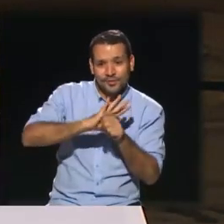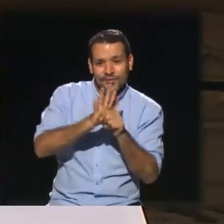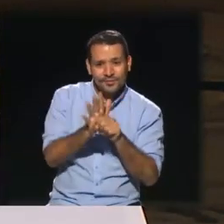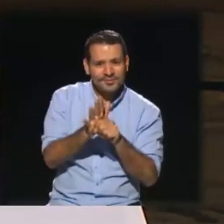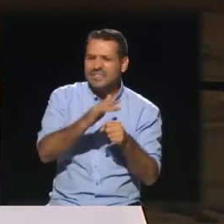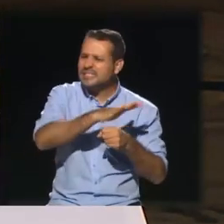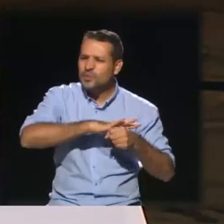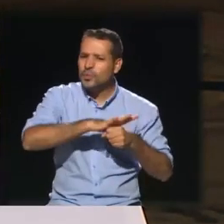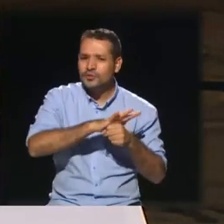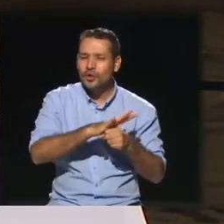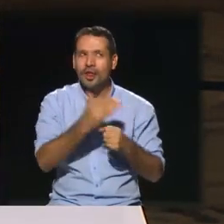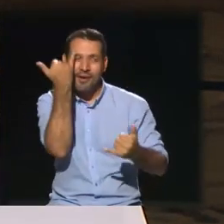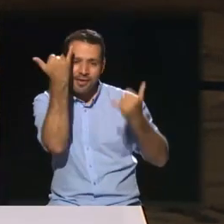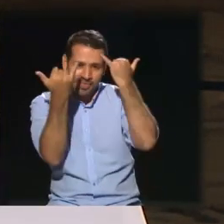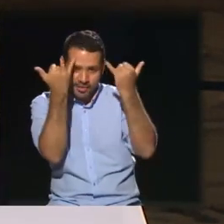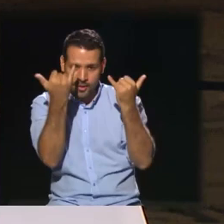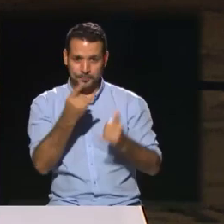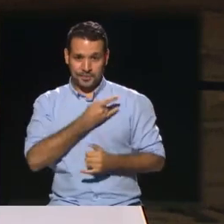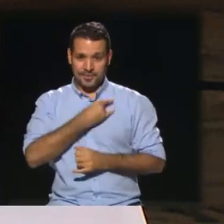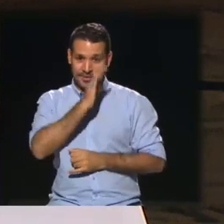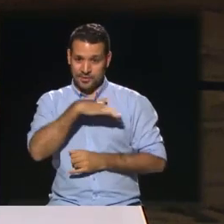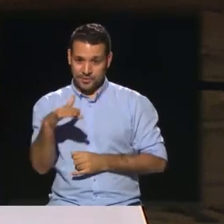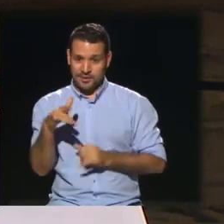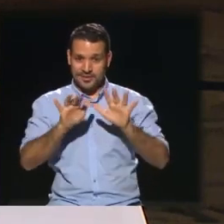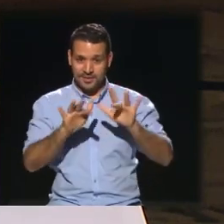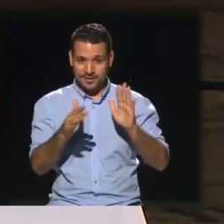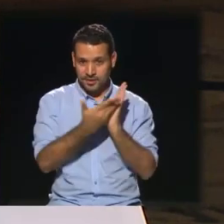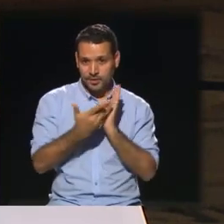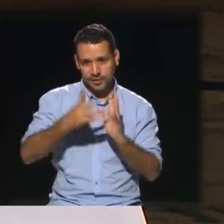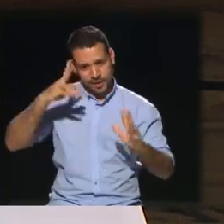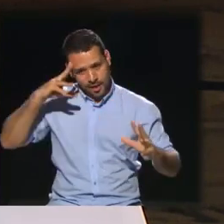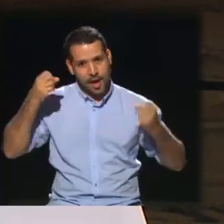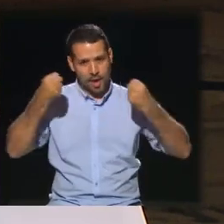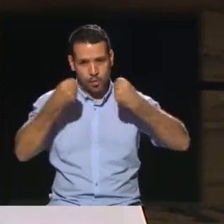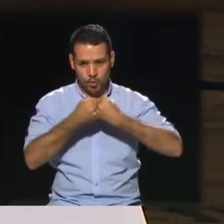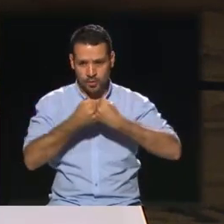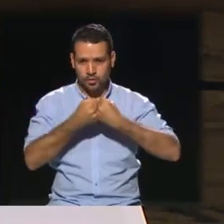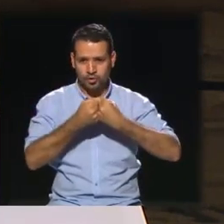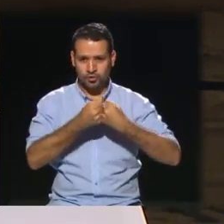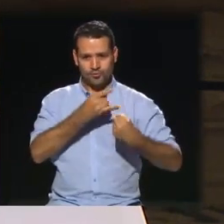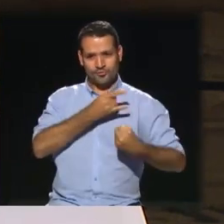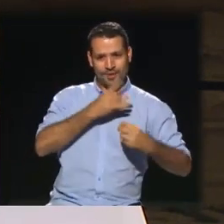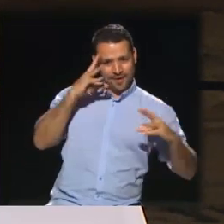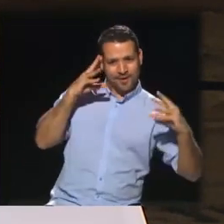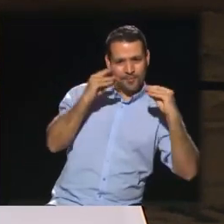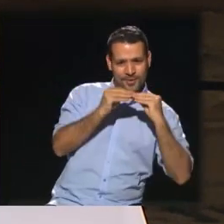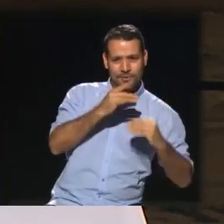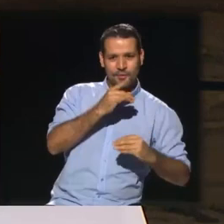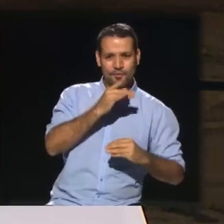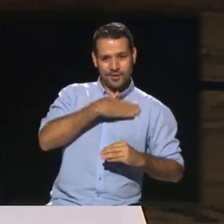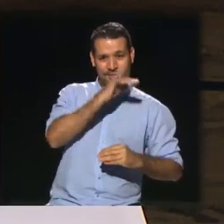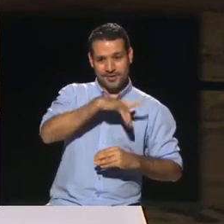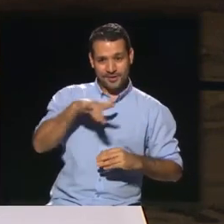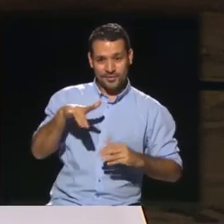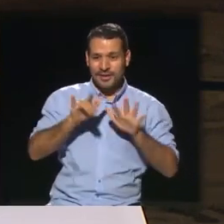Universidad de Antioquia y la Secretaría de Educación de Medellín tenemos un acuerdo de voluntades, trabajamos muy de la mano y bueno,